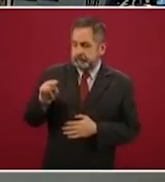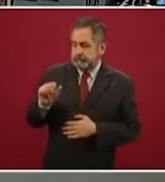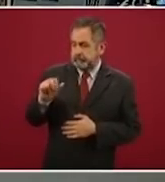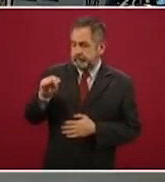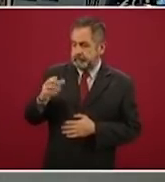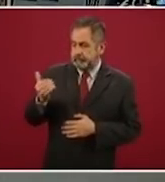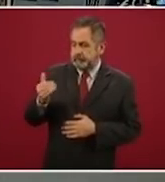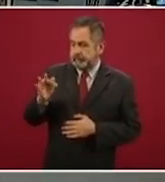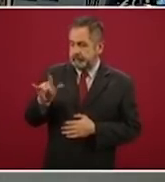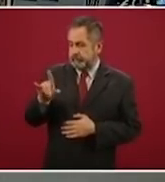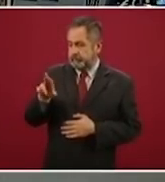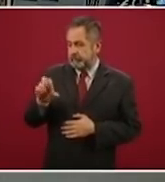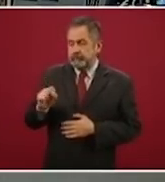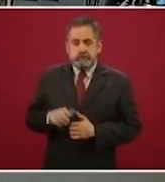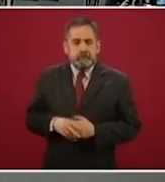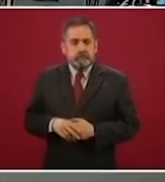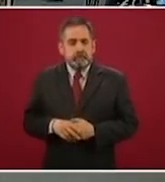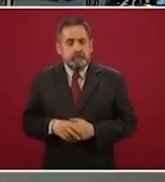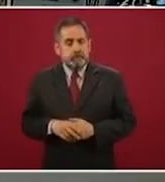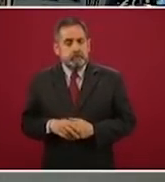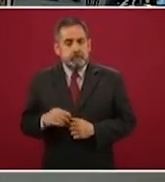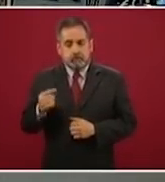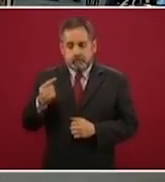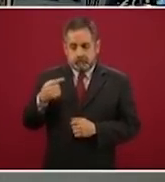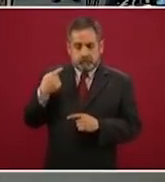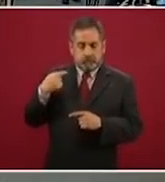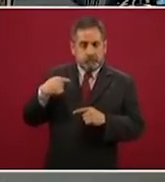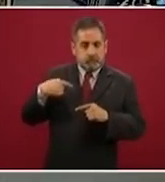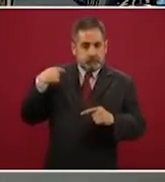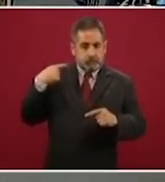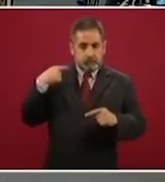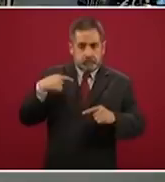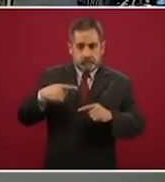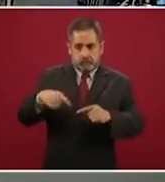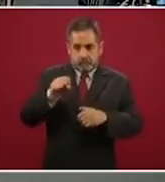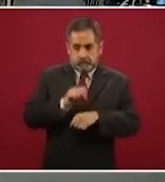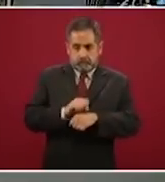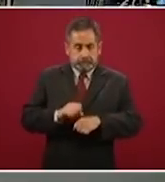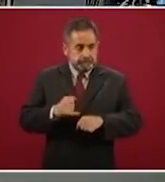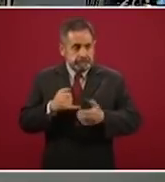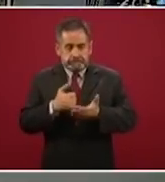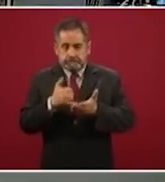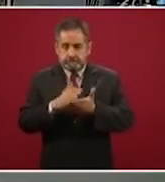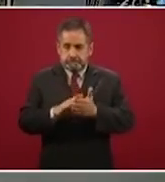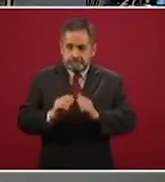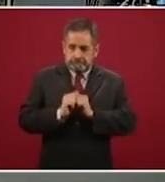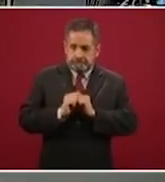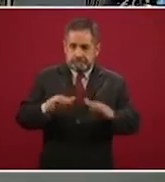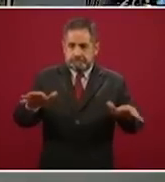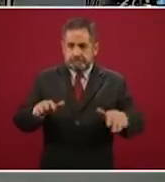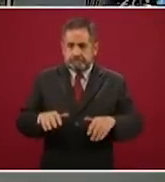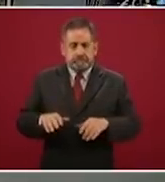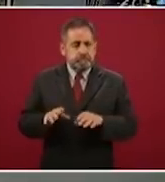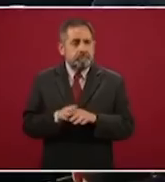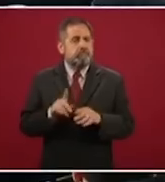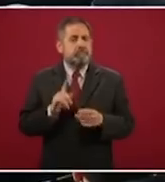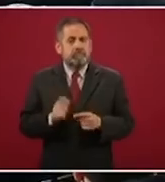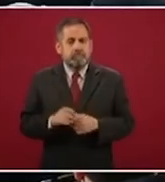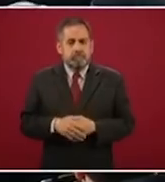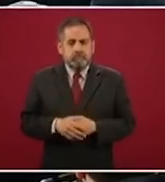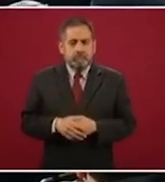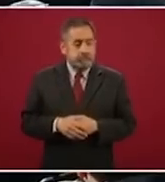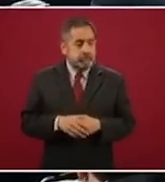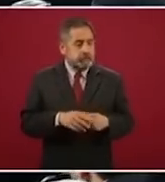revista Contralínea. Esta semana publicamos un texto, una investigación sobre la relación comercial entre